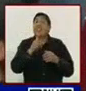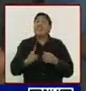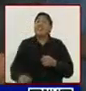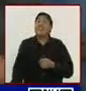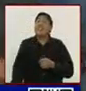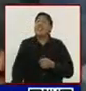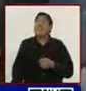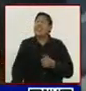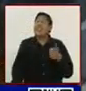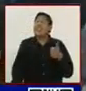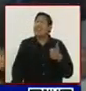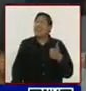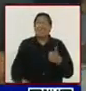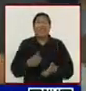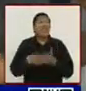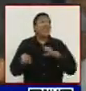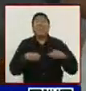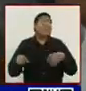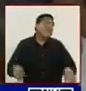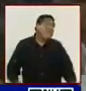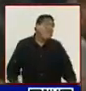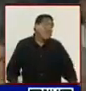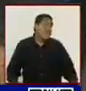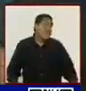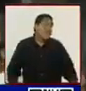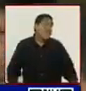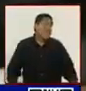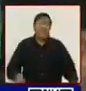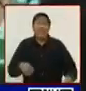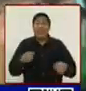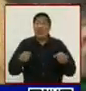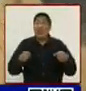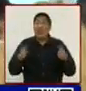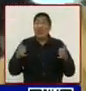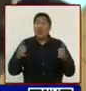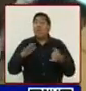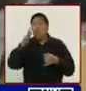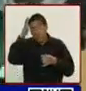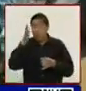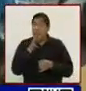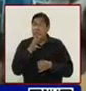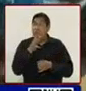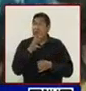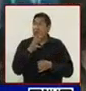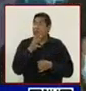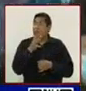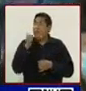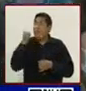están? Bien. Bien, ¿qué hacen por aquí? Bien a los juegos. ¿Sus papás?